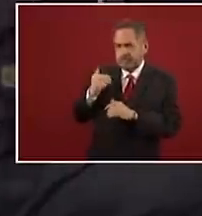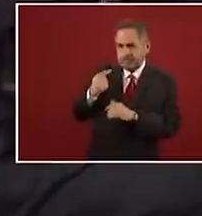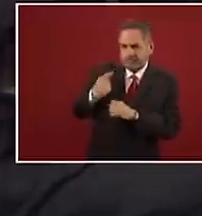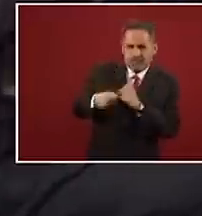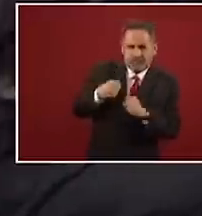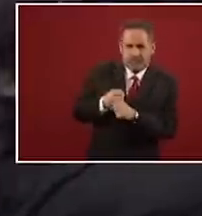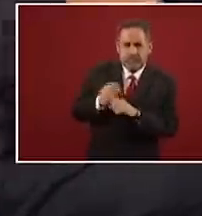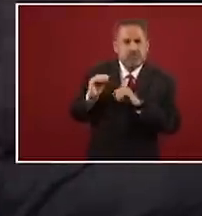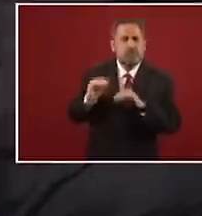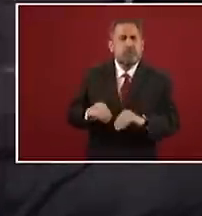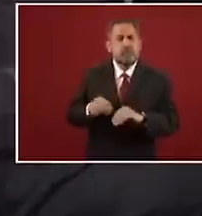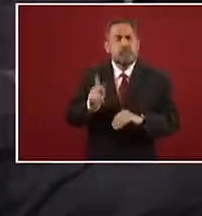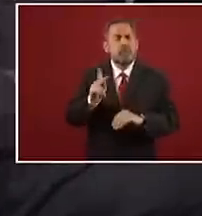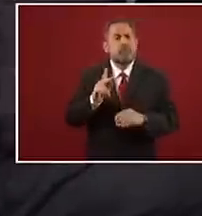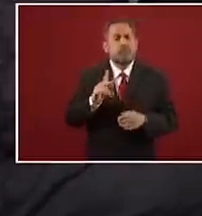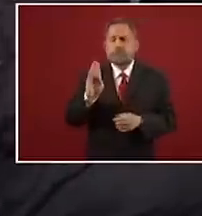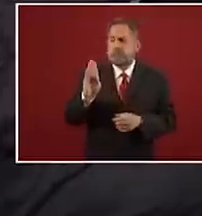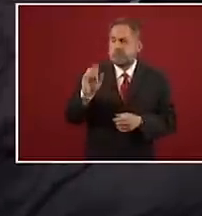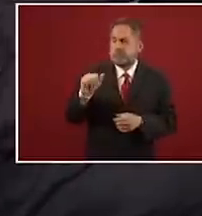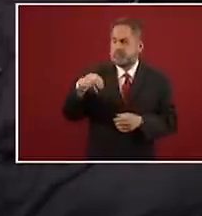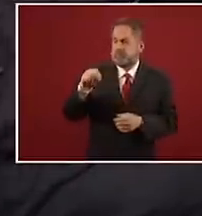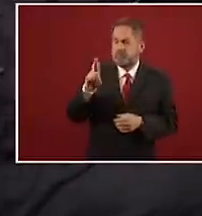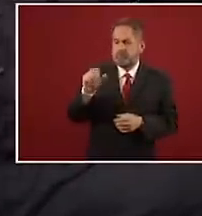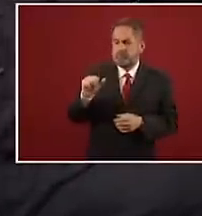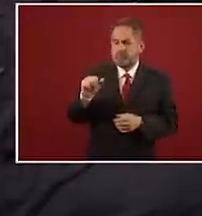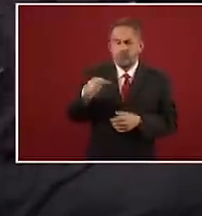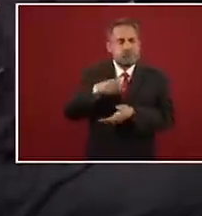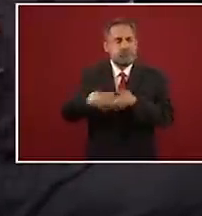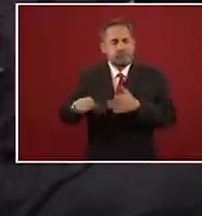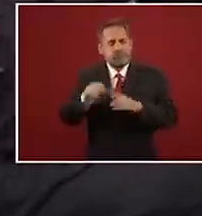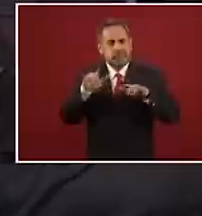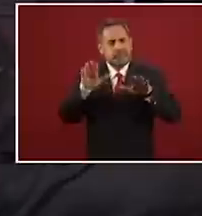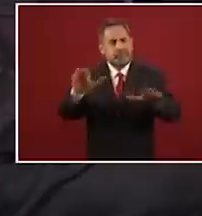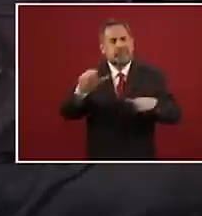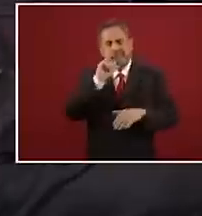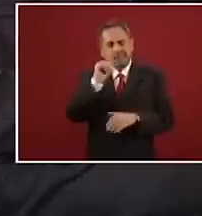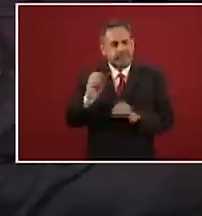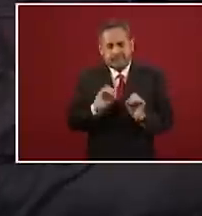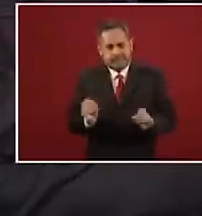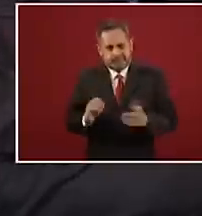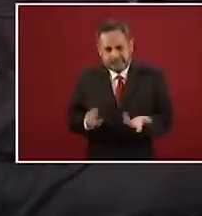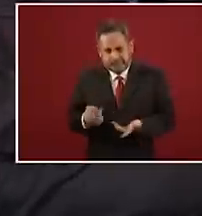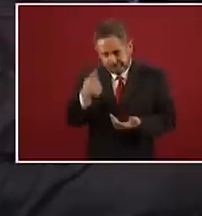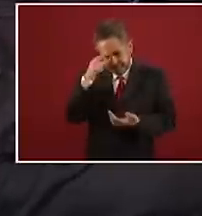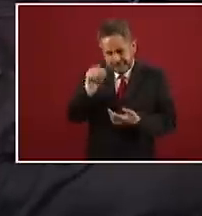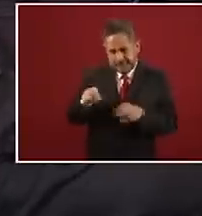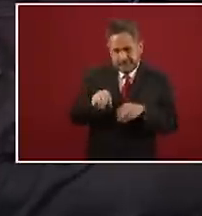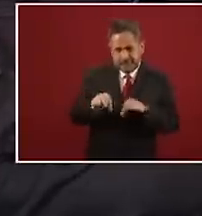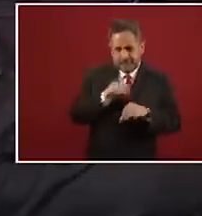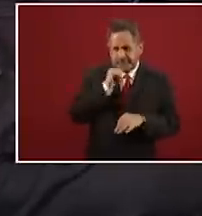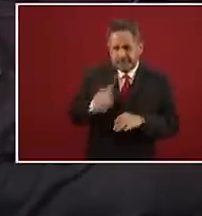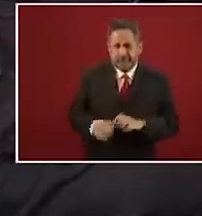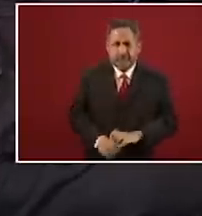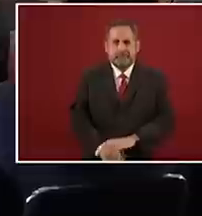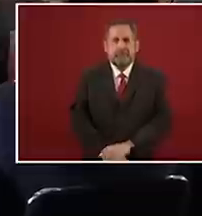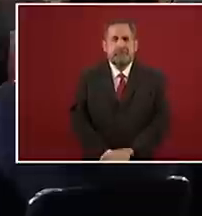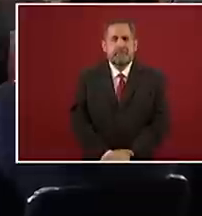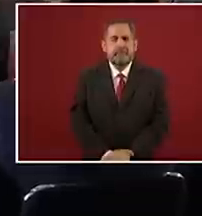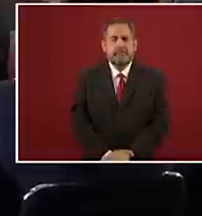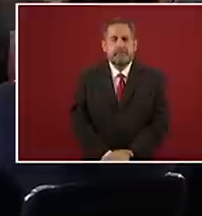pero se supone que Banobras no era para comprar aviones para ese tipo de trabajo, ¿no?